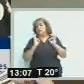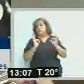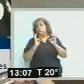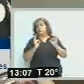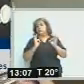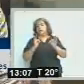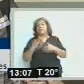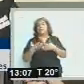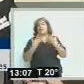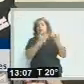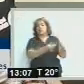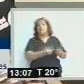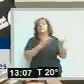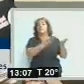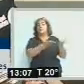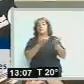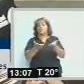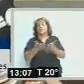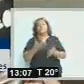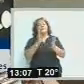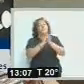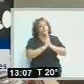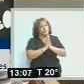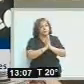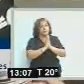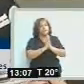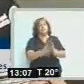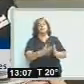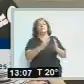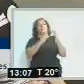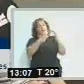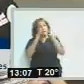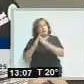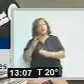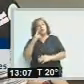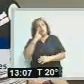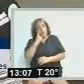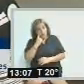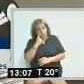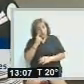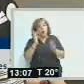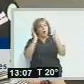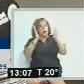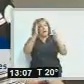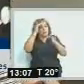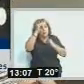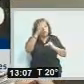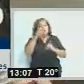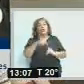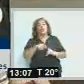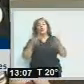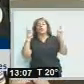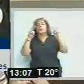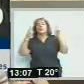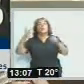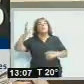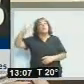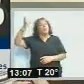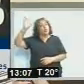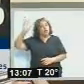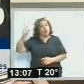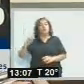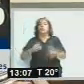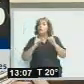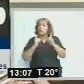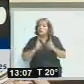llegando para ser asistidos. Así que pedirle a los vecinos muchísima precaución, estar muy atento a lo que sucede con respecto al pronóstico del tiempo,